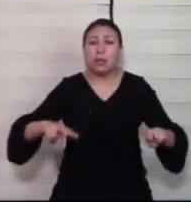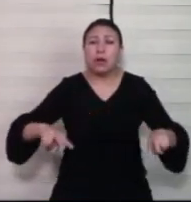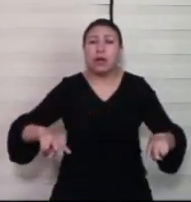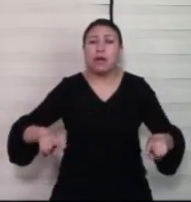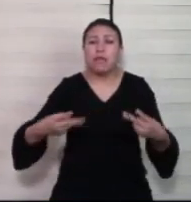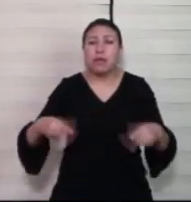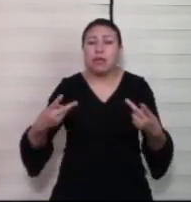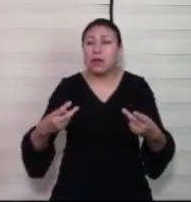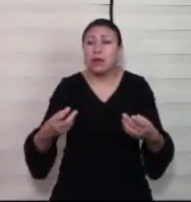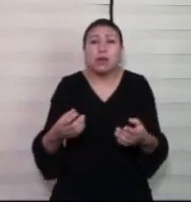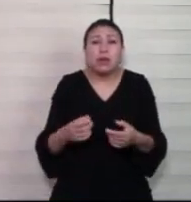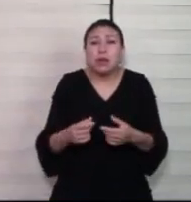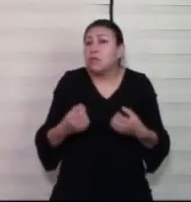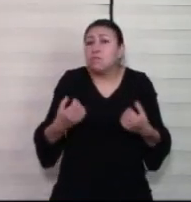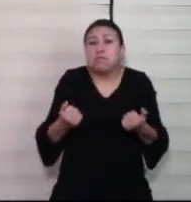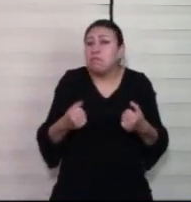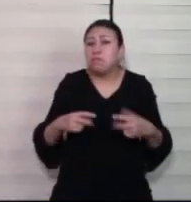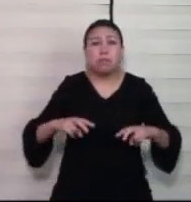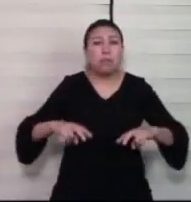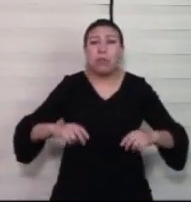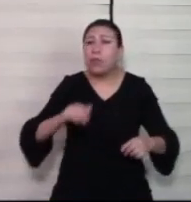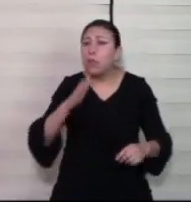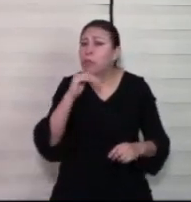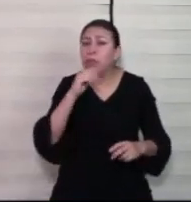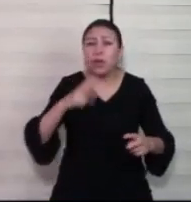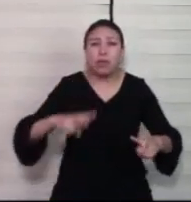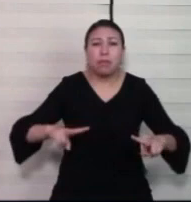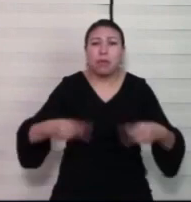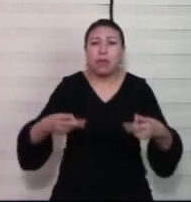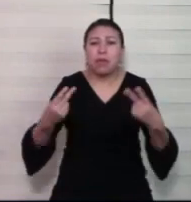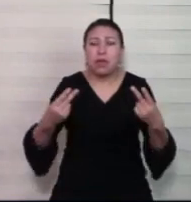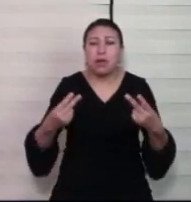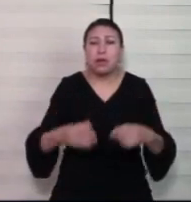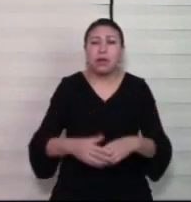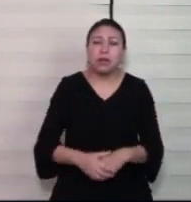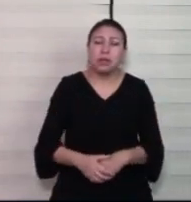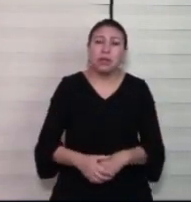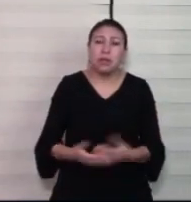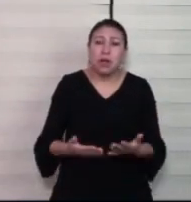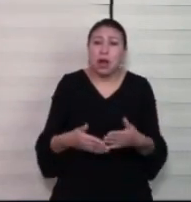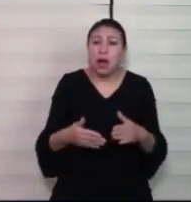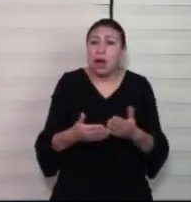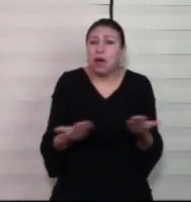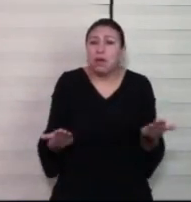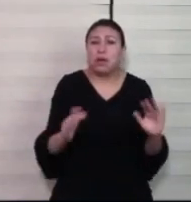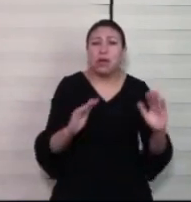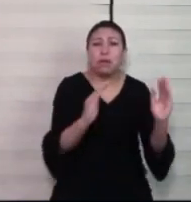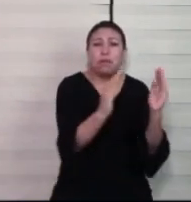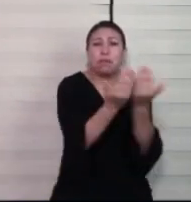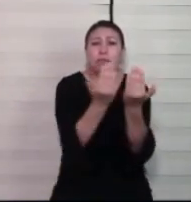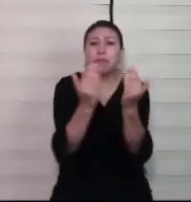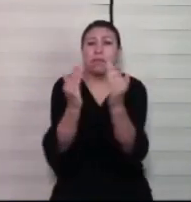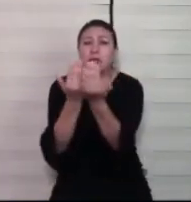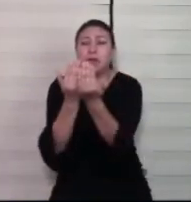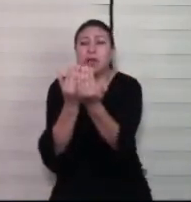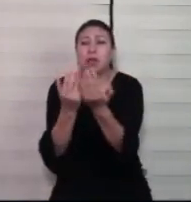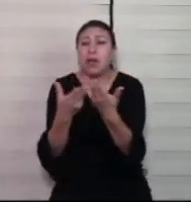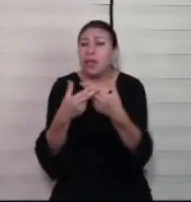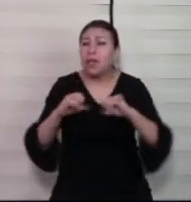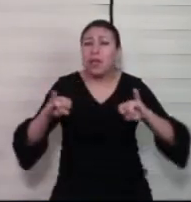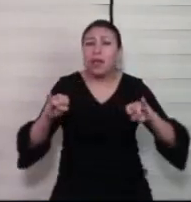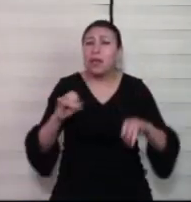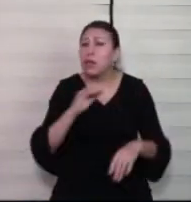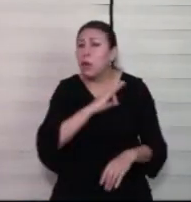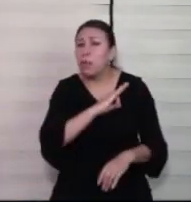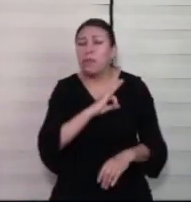aquellas cosas que normalmente vendían en 12 de diciembre. Ahora está cerrada la puerta, no puede entrar nadie a